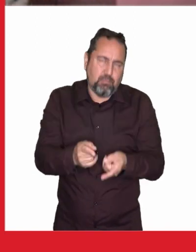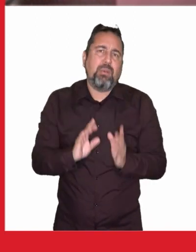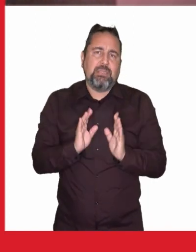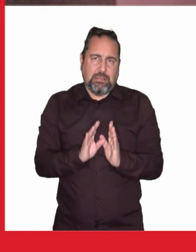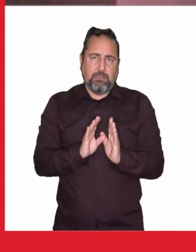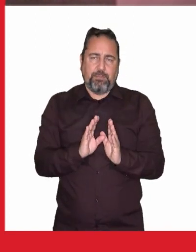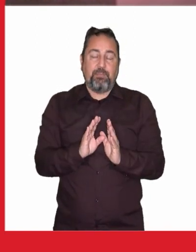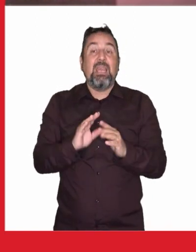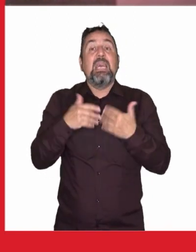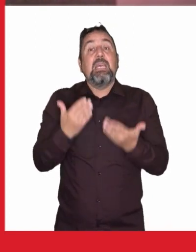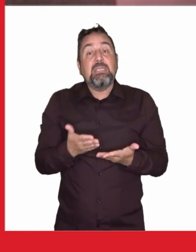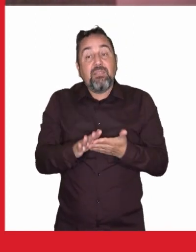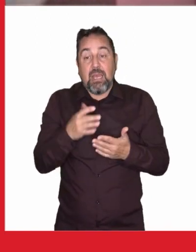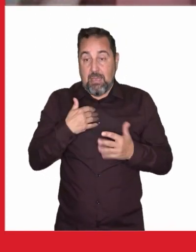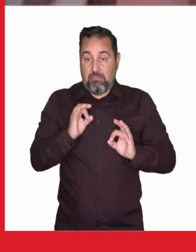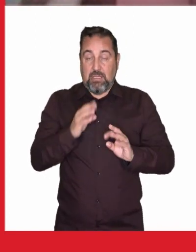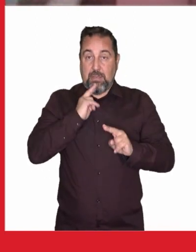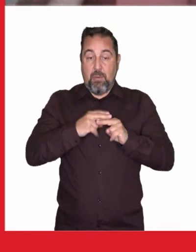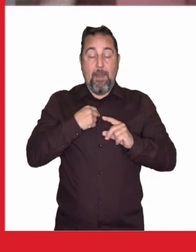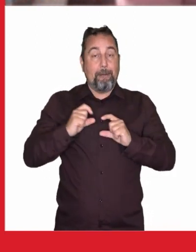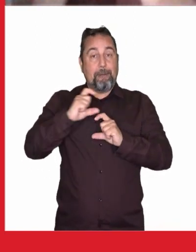llevar. ¿Sí? Pero esto lo vamos a ver después.